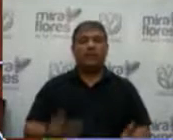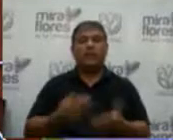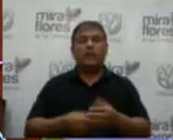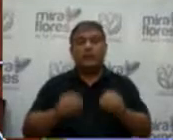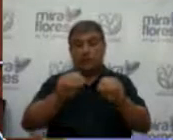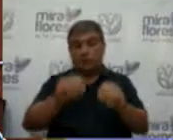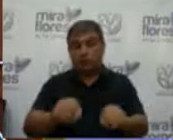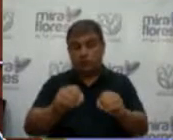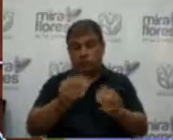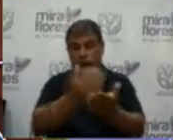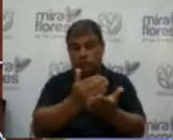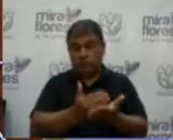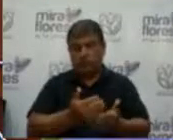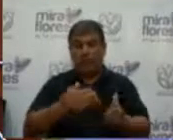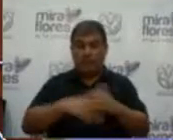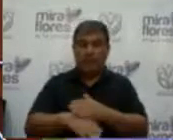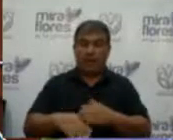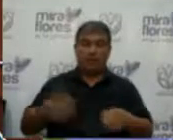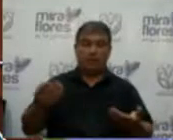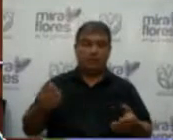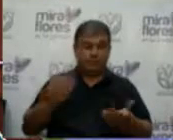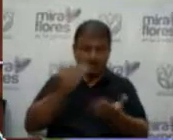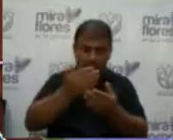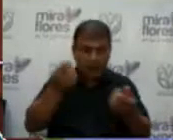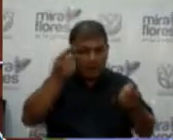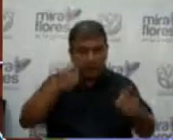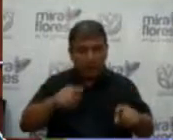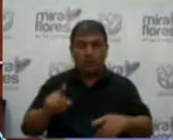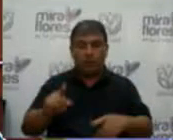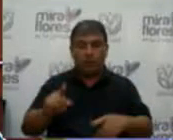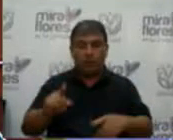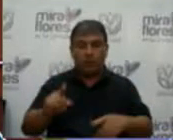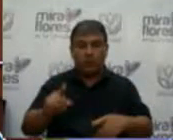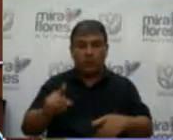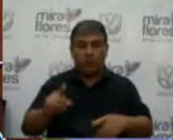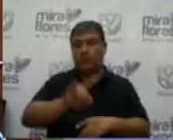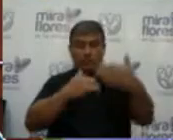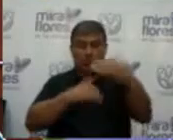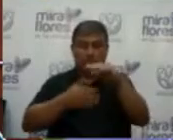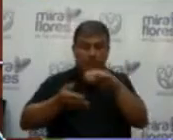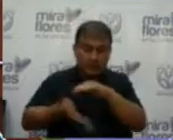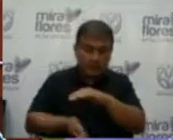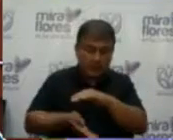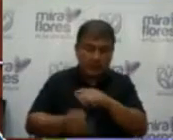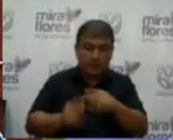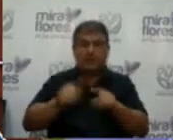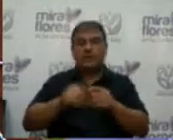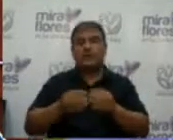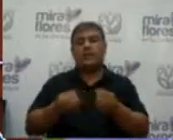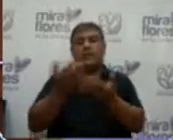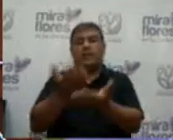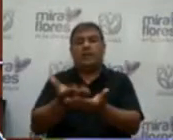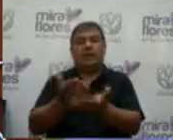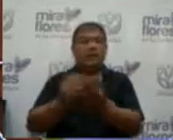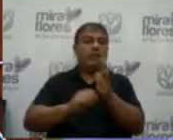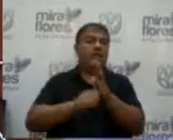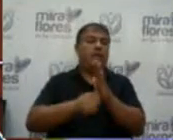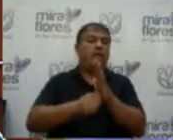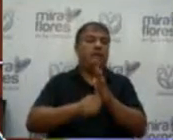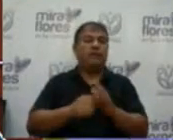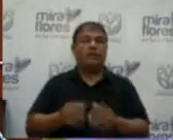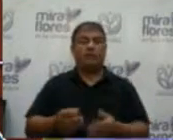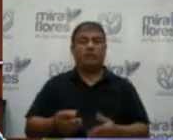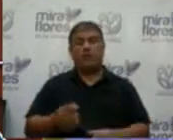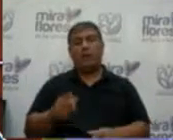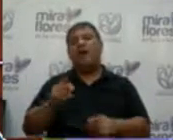ha establecido dentro del protocolo del uso de los almacenes soterrados es entregarle una llave, cómo